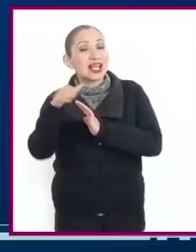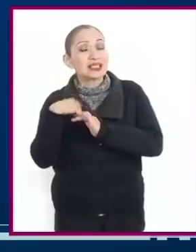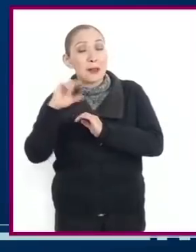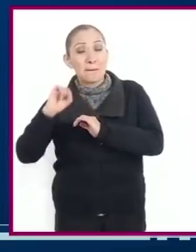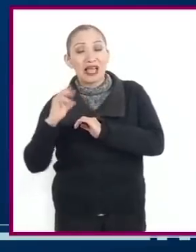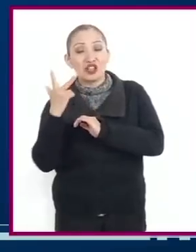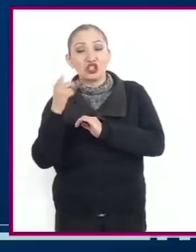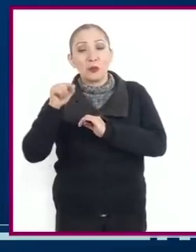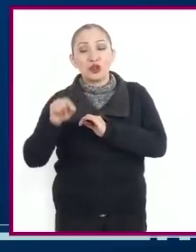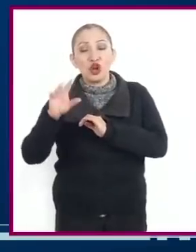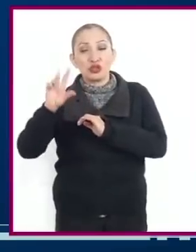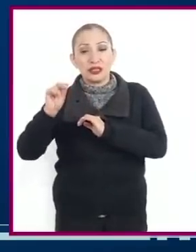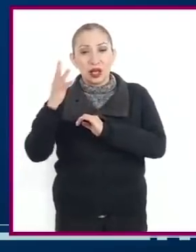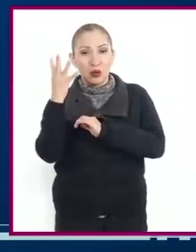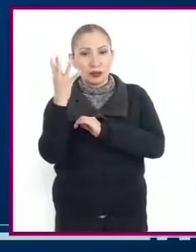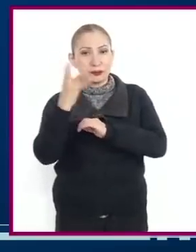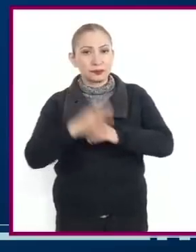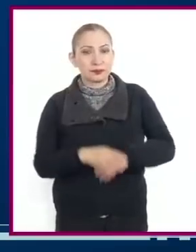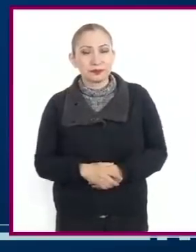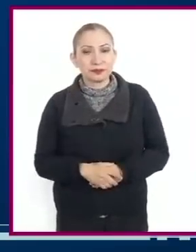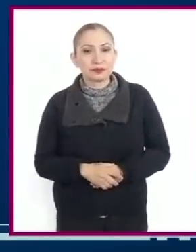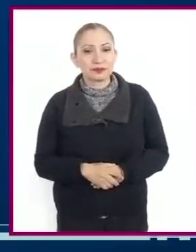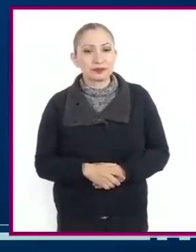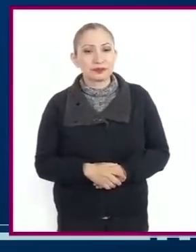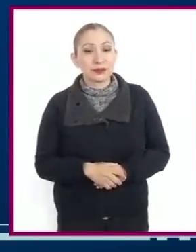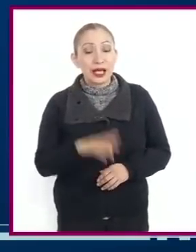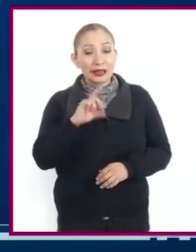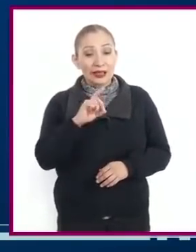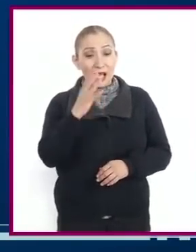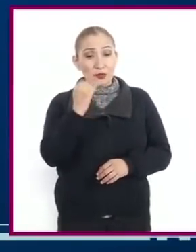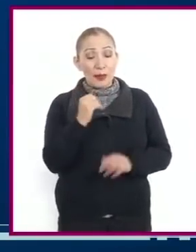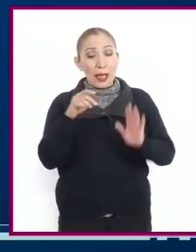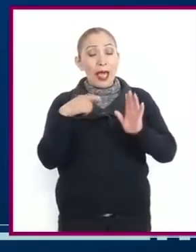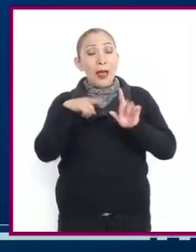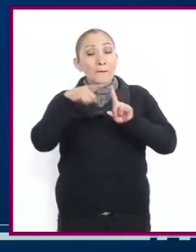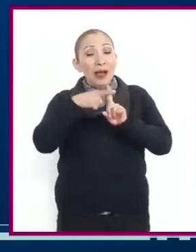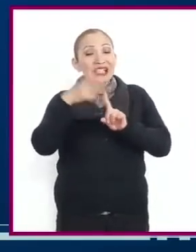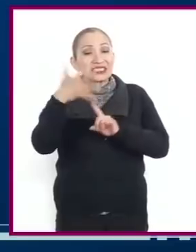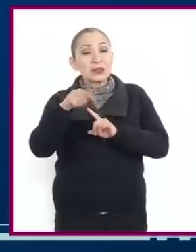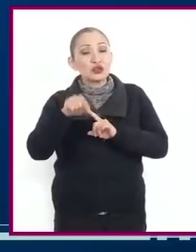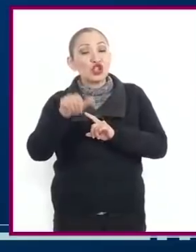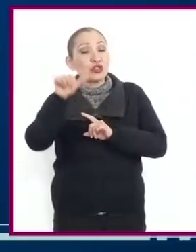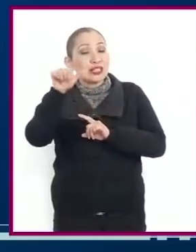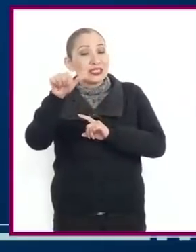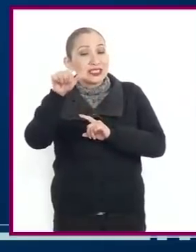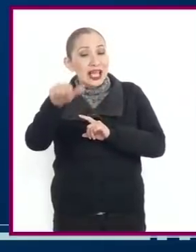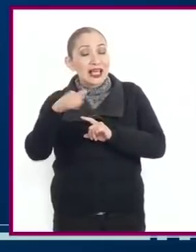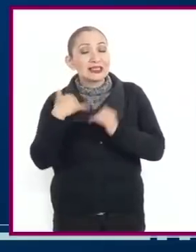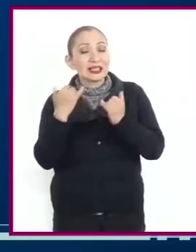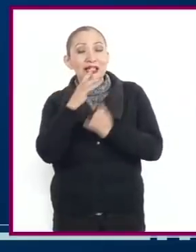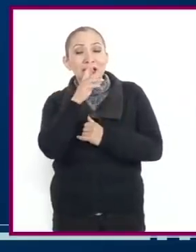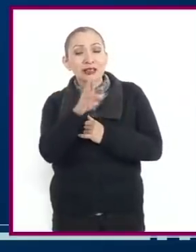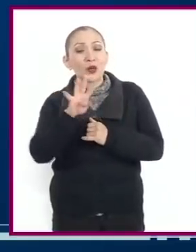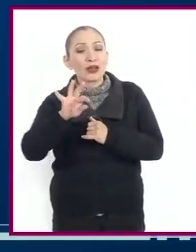es 28.84. Y 39 más 10.16